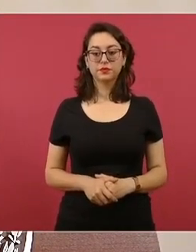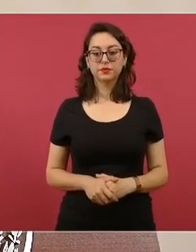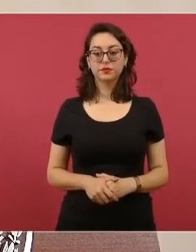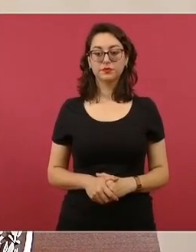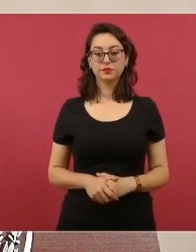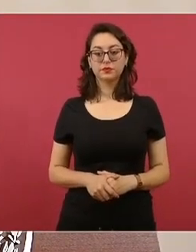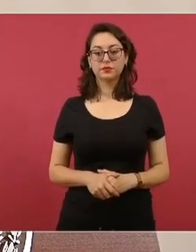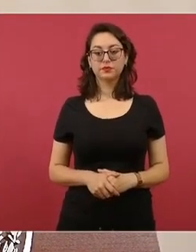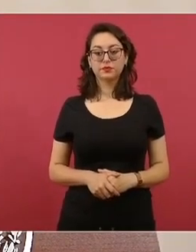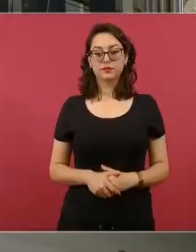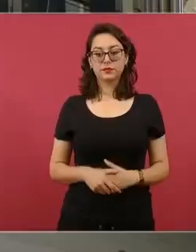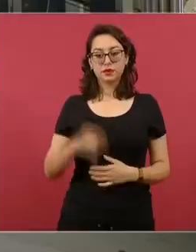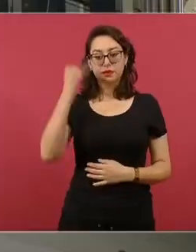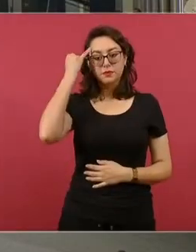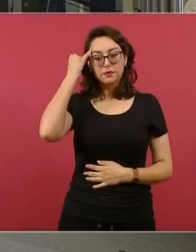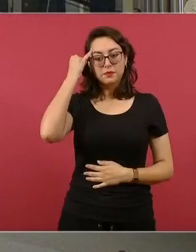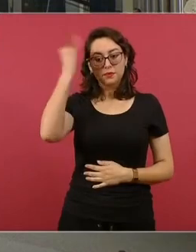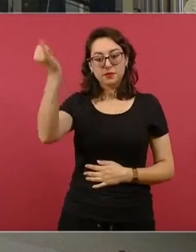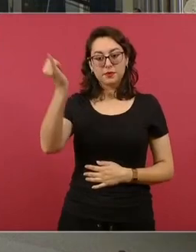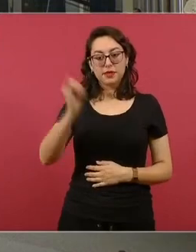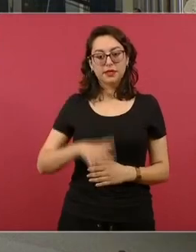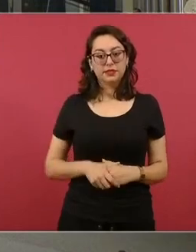qué clase